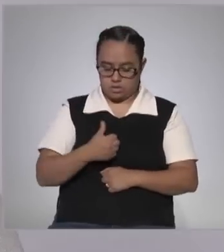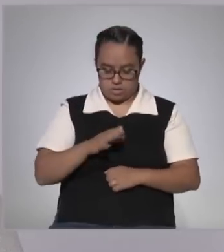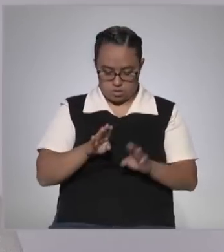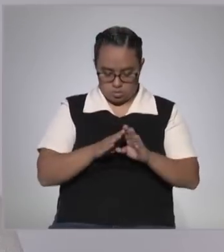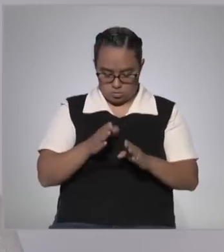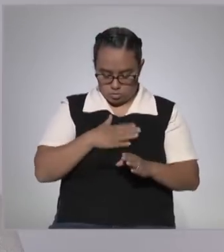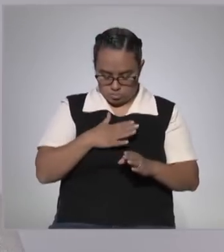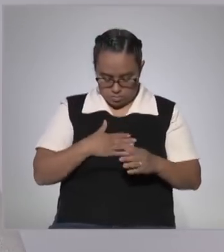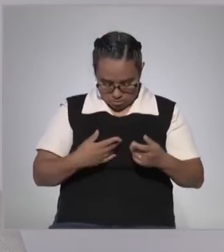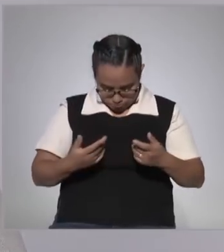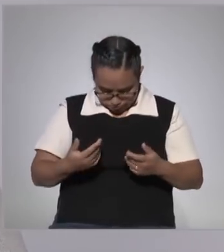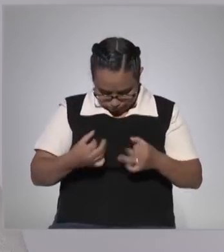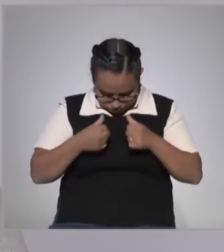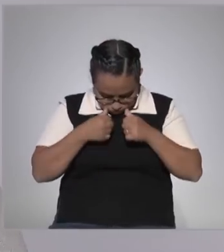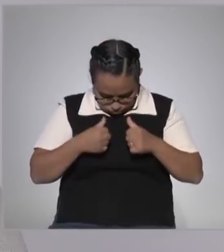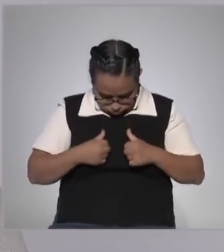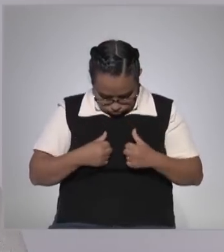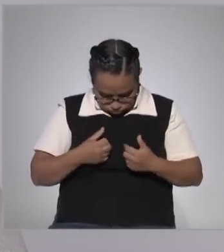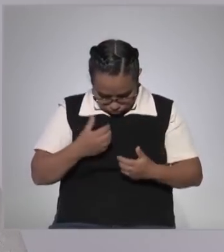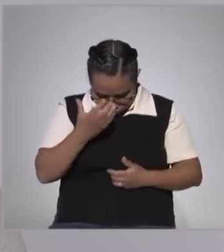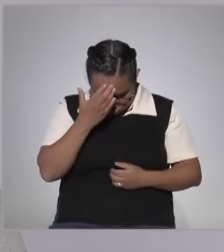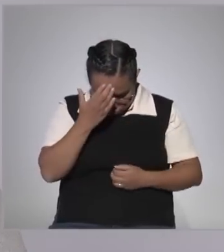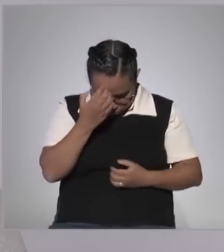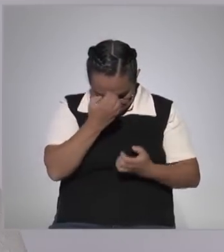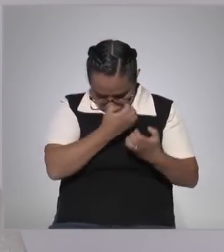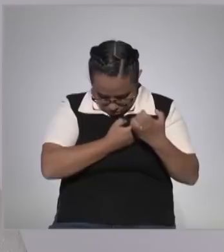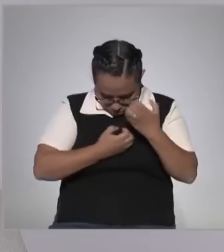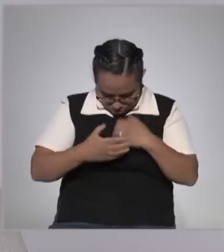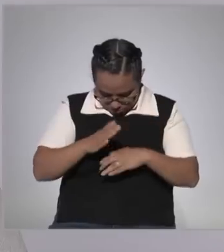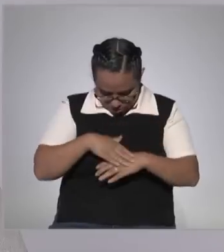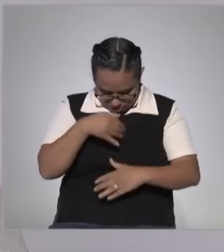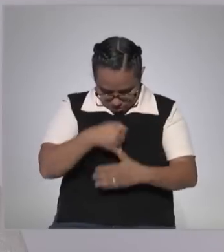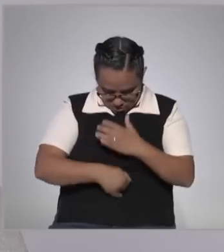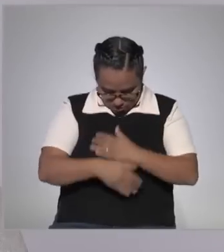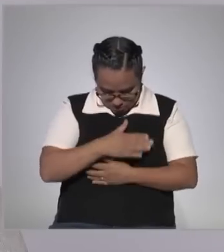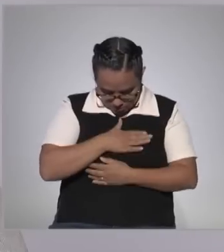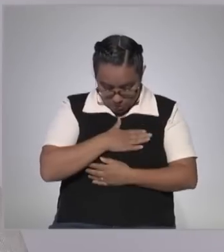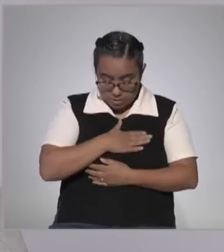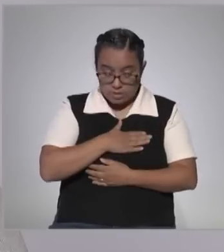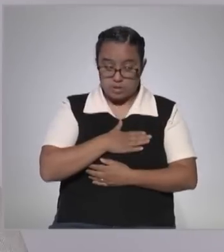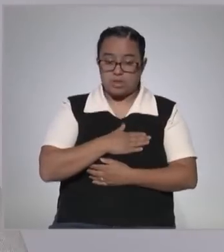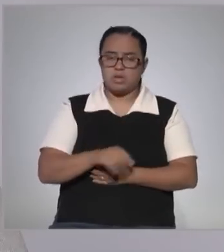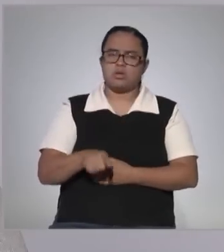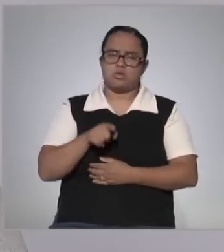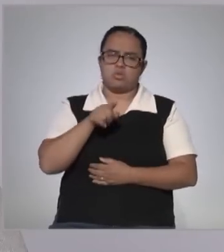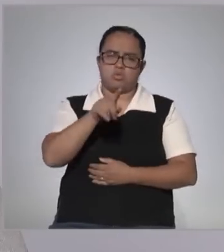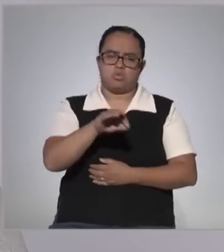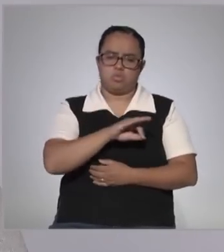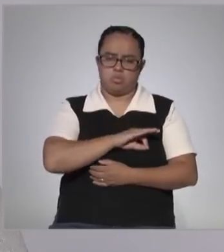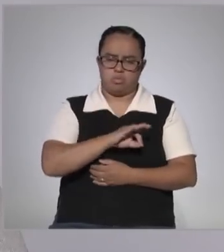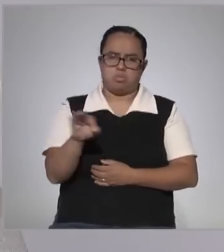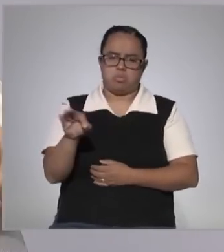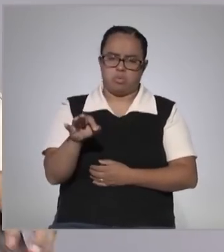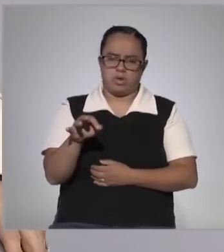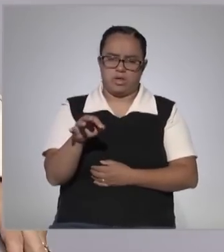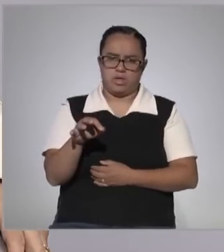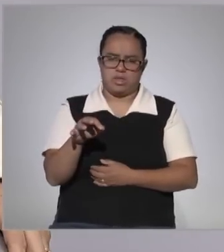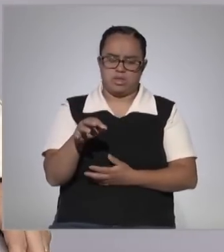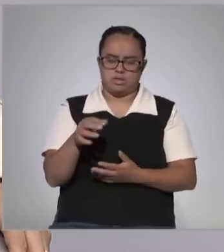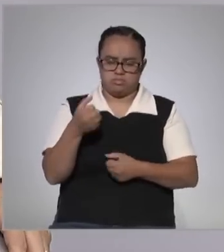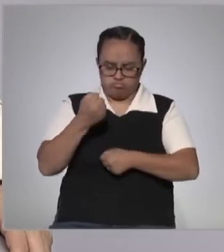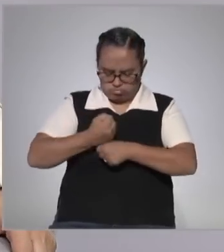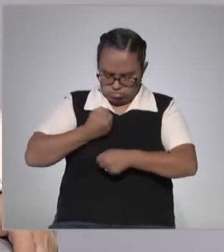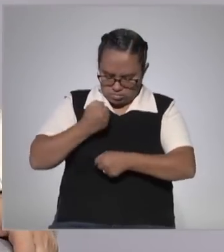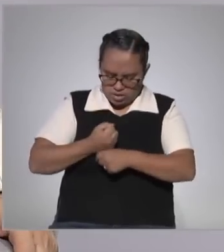de autoconocimiento, y puedes efectivamente hacer un trabajo que te separa de lo que